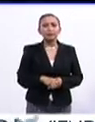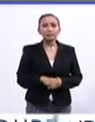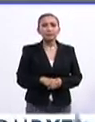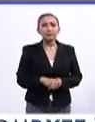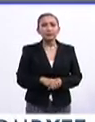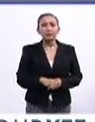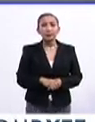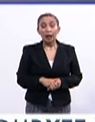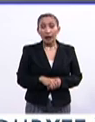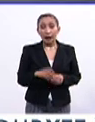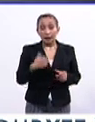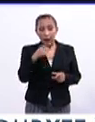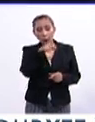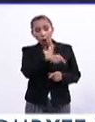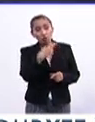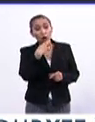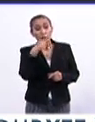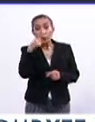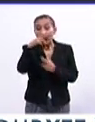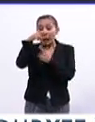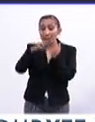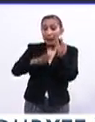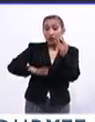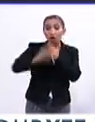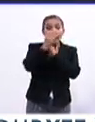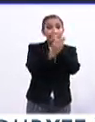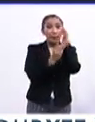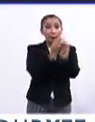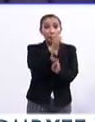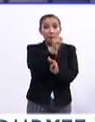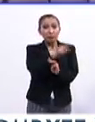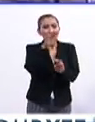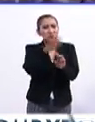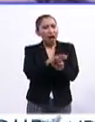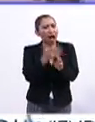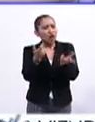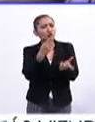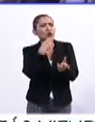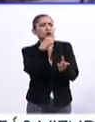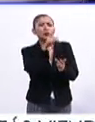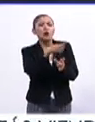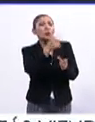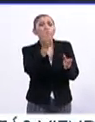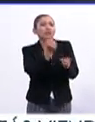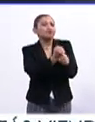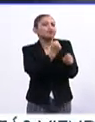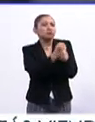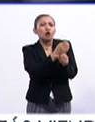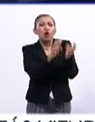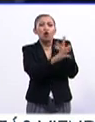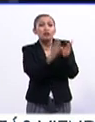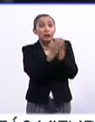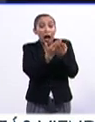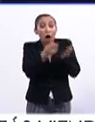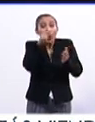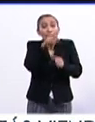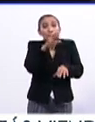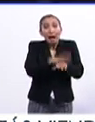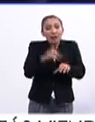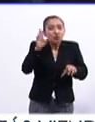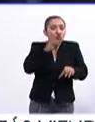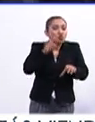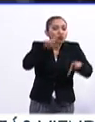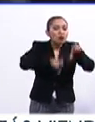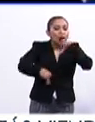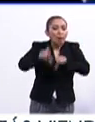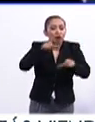las implicaciones a nivel regional y mundial van más allá de las aplicaciones prácticas se trata además de un laboratorio